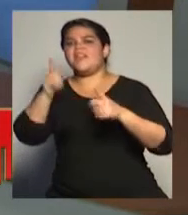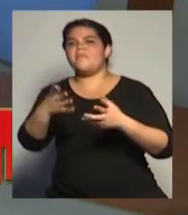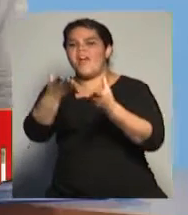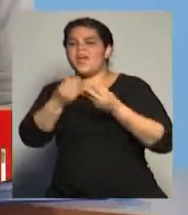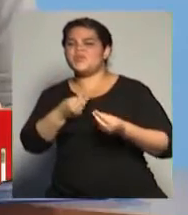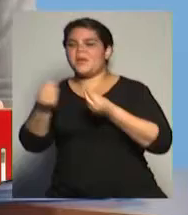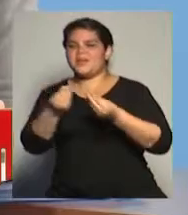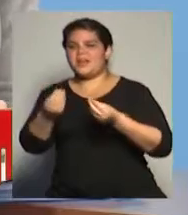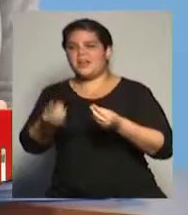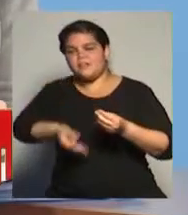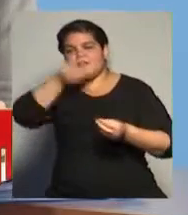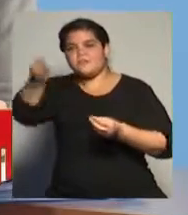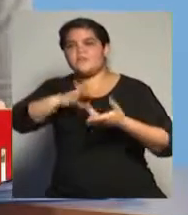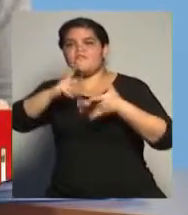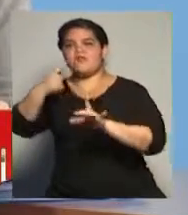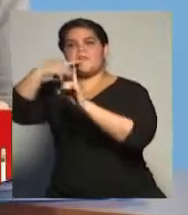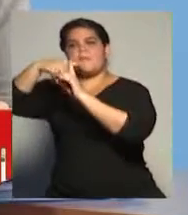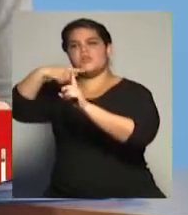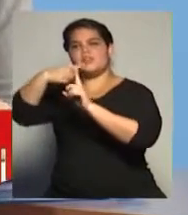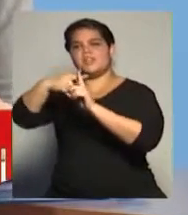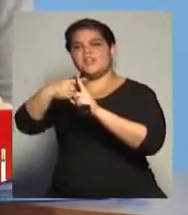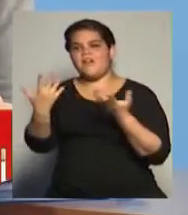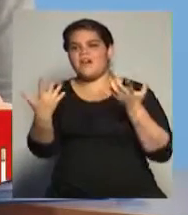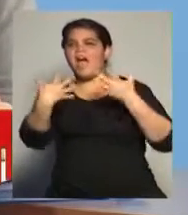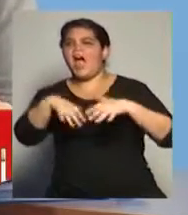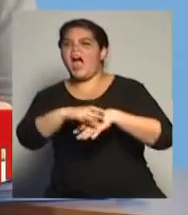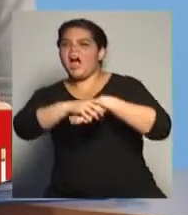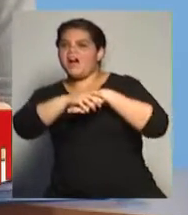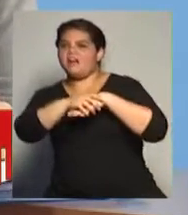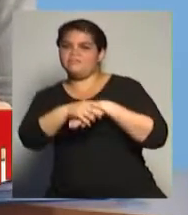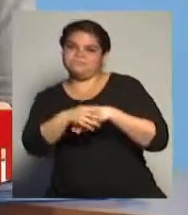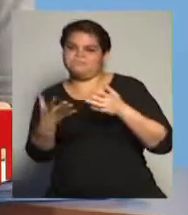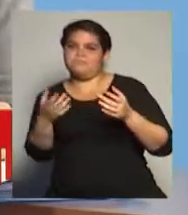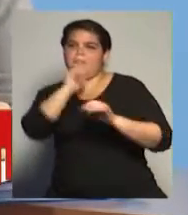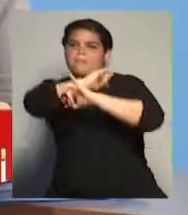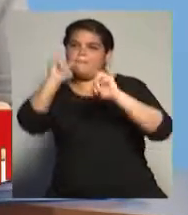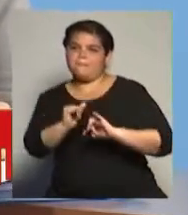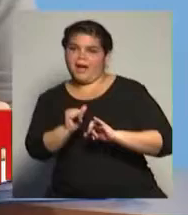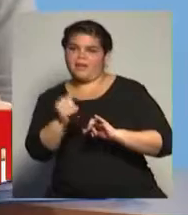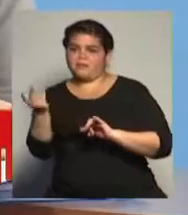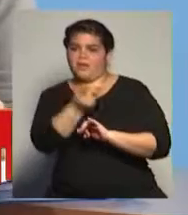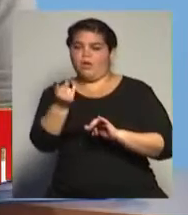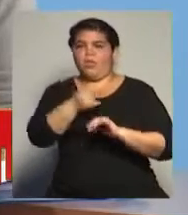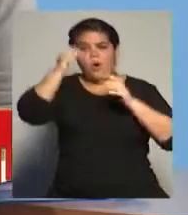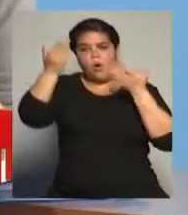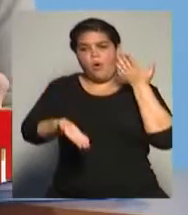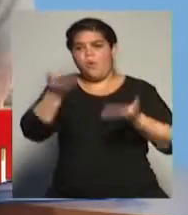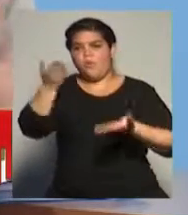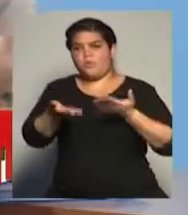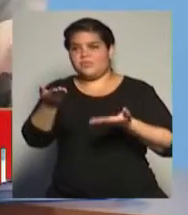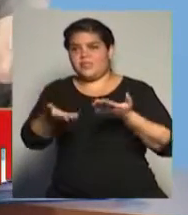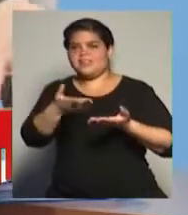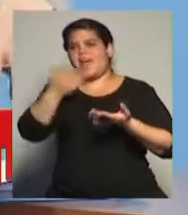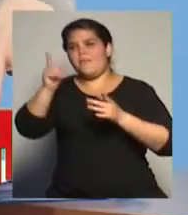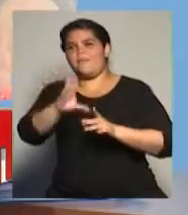para transmitir ese mensaje positivo de reconciliación sobre todo, de paz, de justicia. Después,